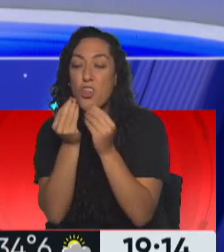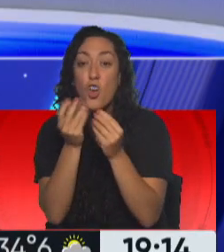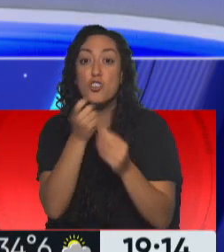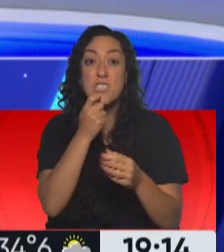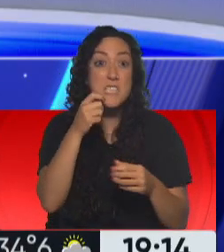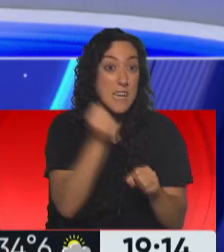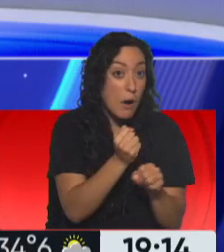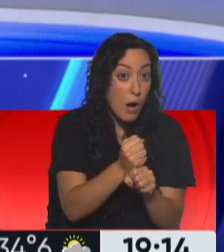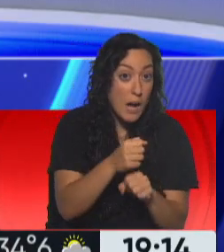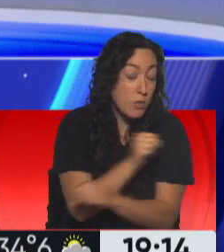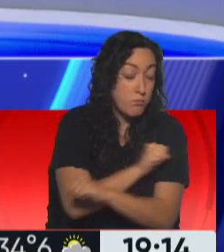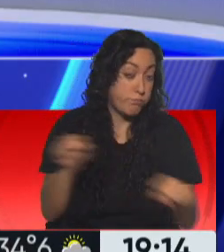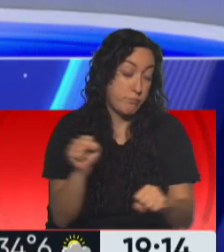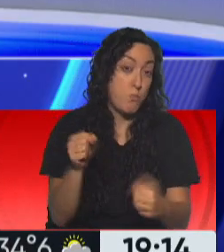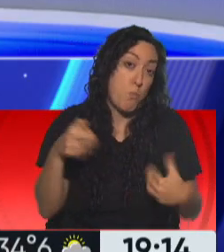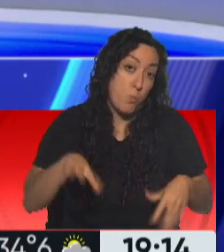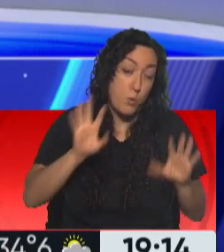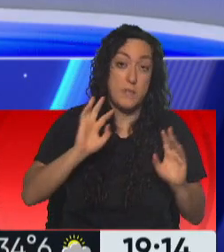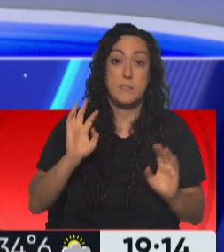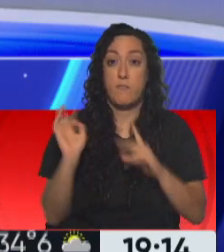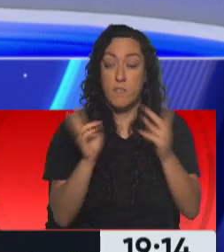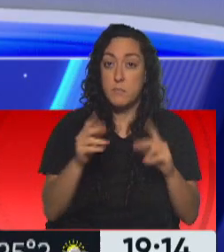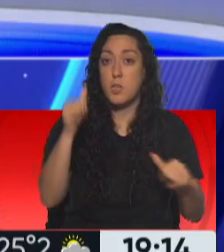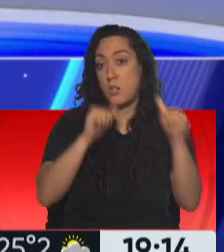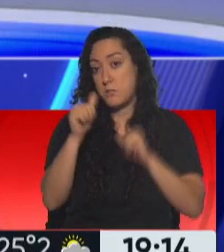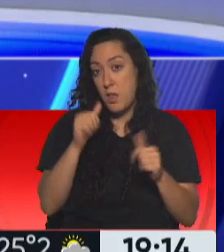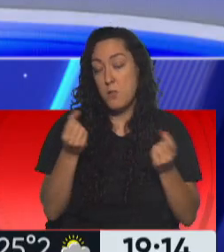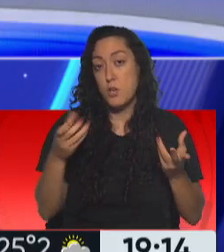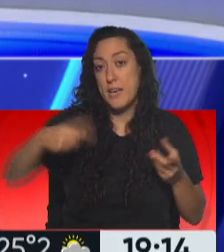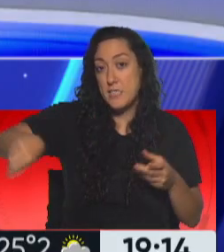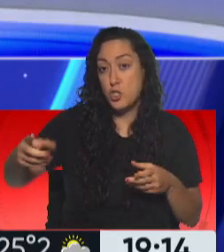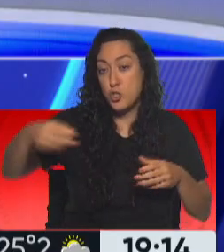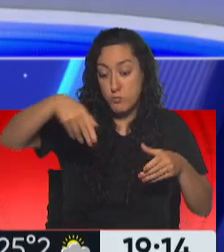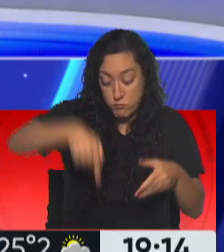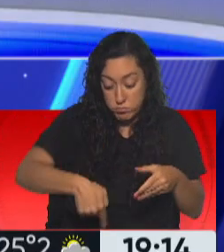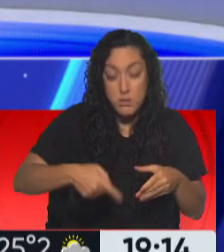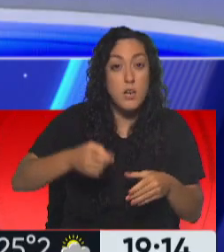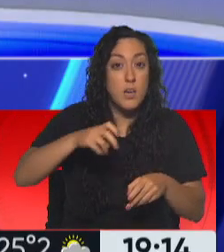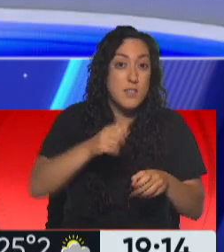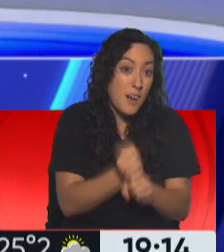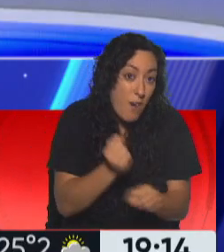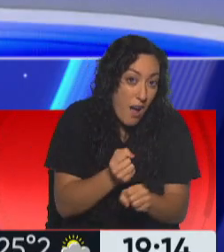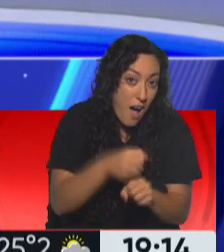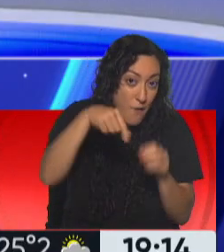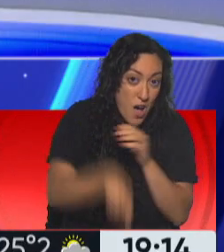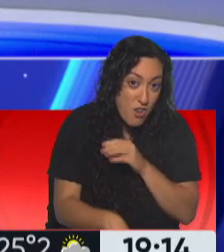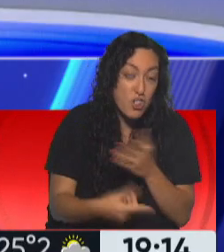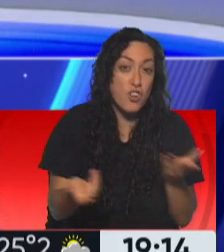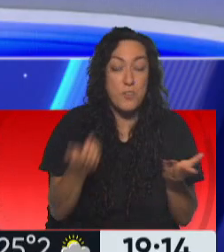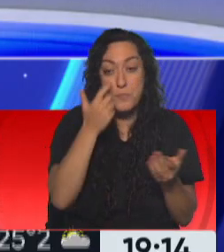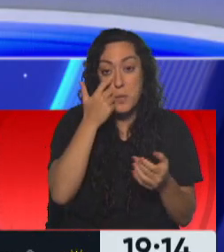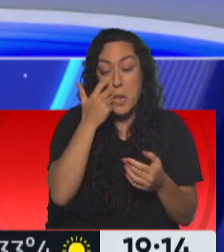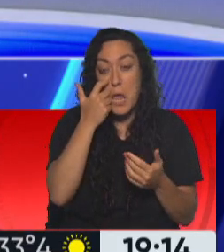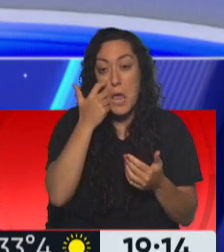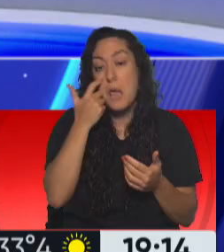momento estábamos hablando de una tragedia aún peor, porque ellos estaban trabajando dentro de ese pozo, ese hueco en la